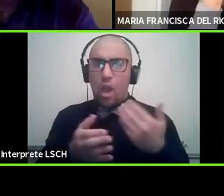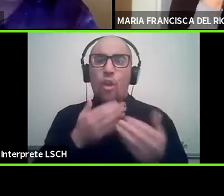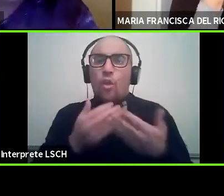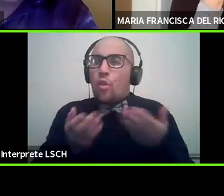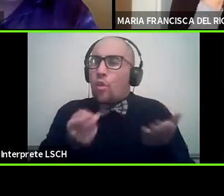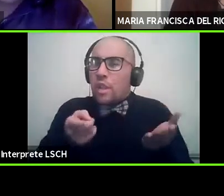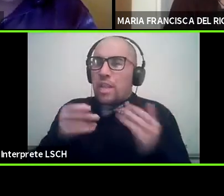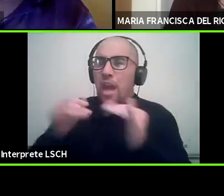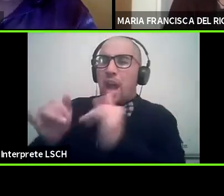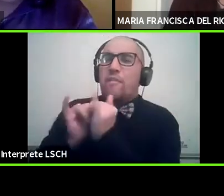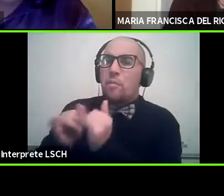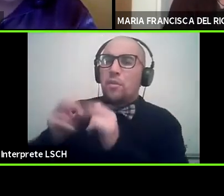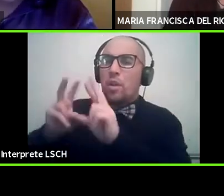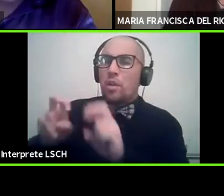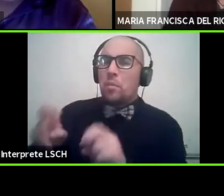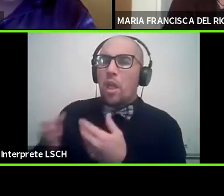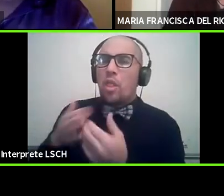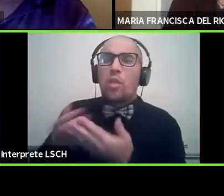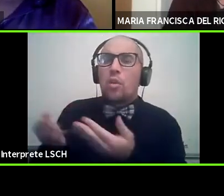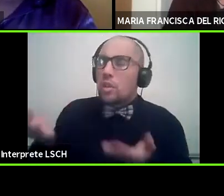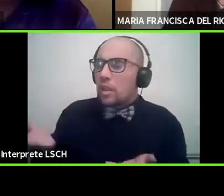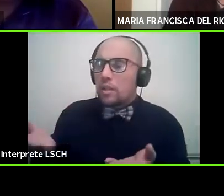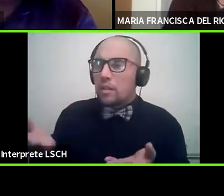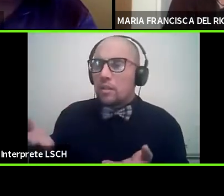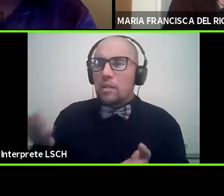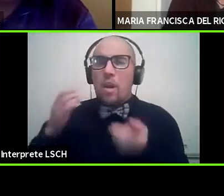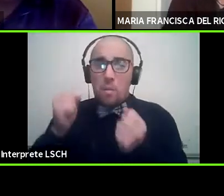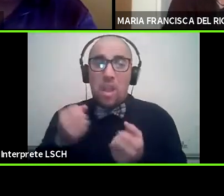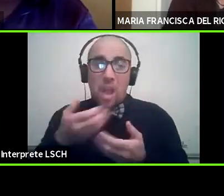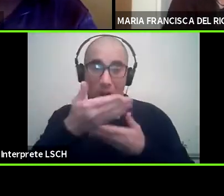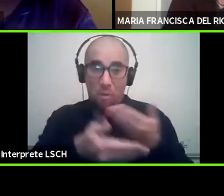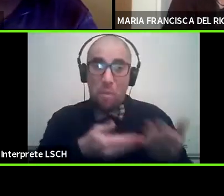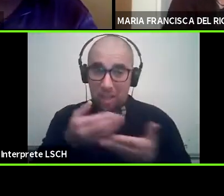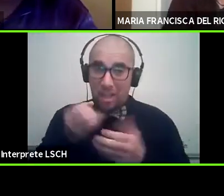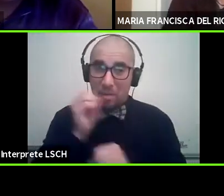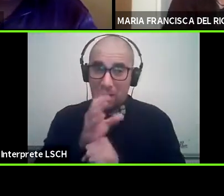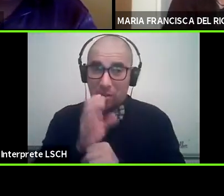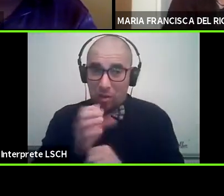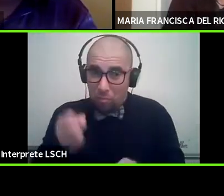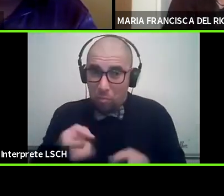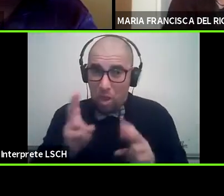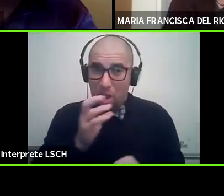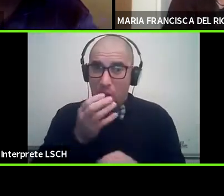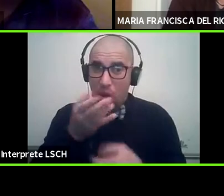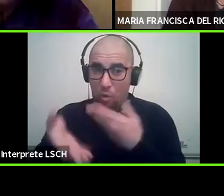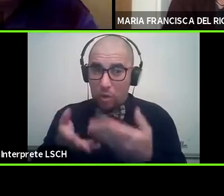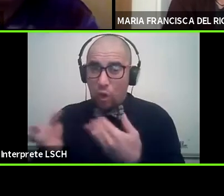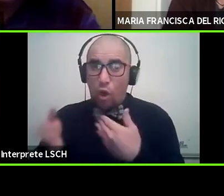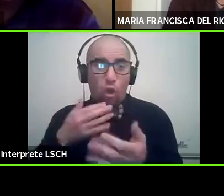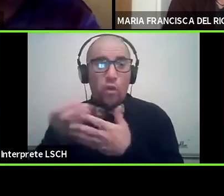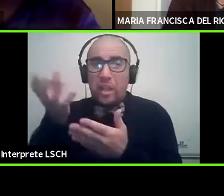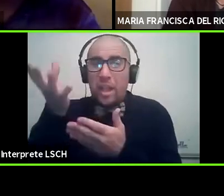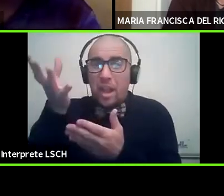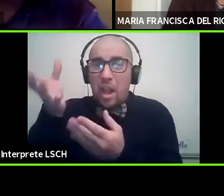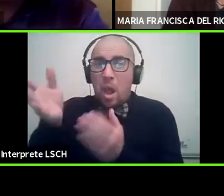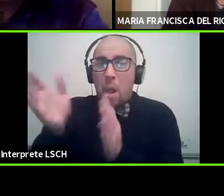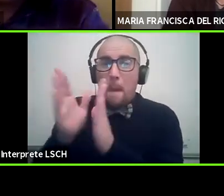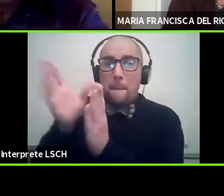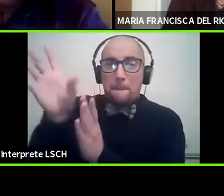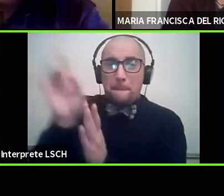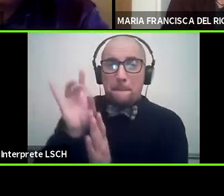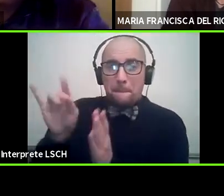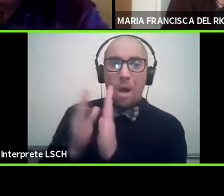esta información, particularmente nos preguntan si se puede compartir esta presentación o quizás de dónde se podría obtener más información al respecto.